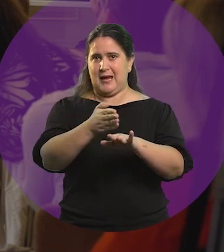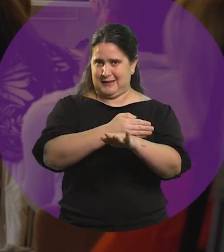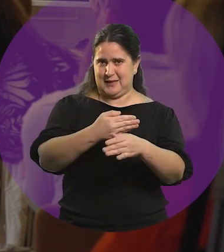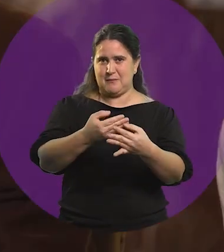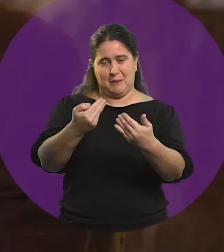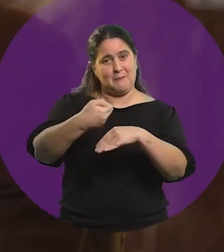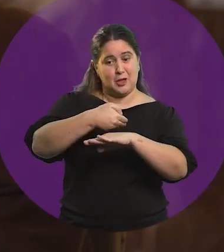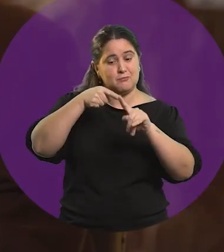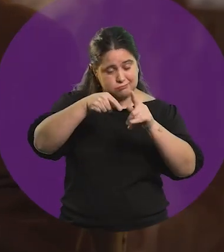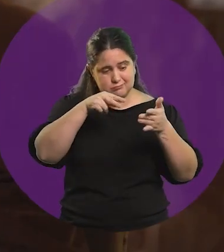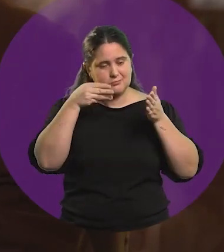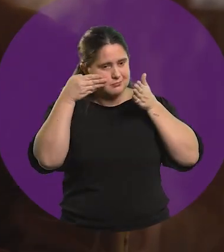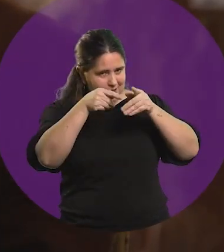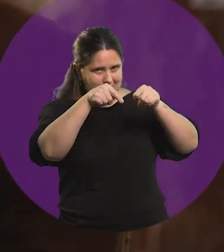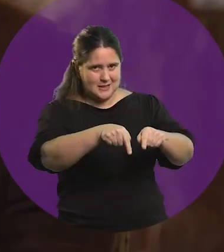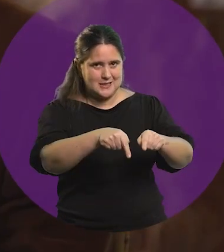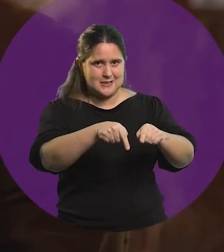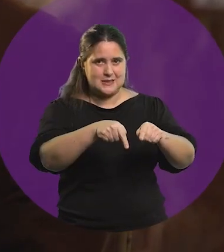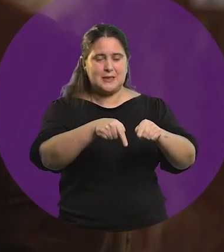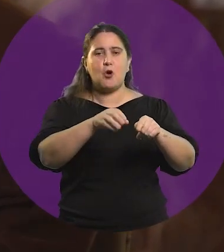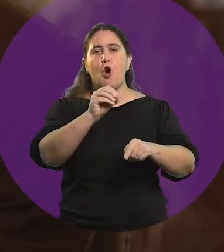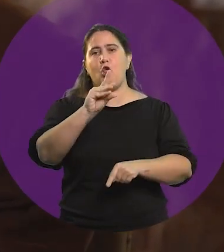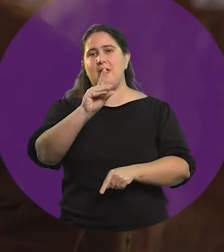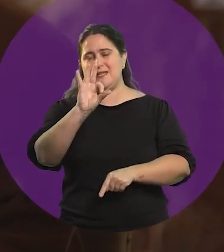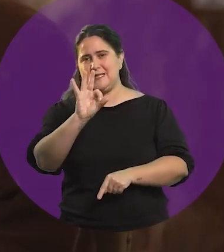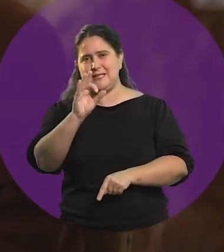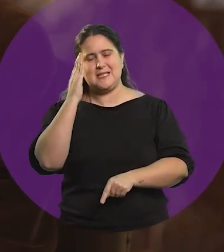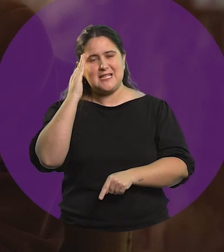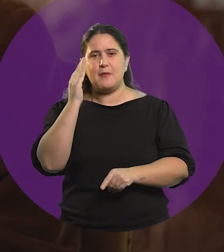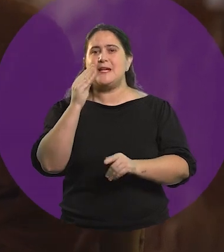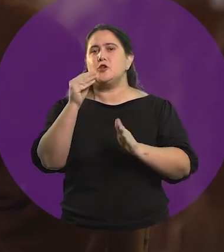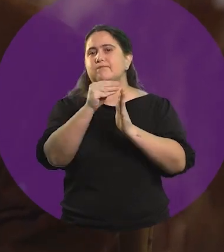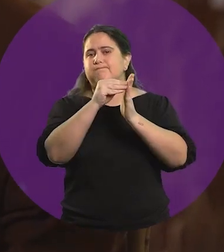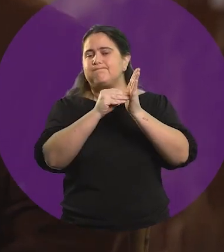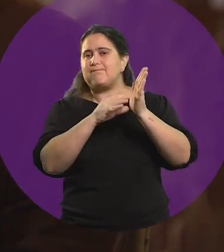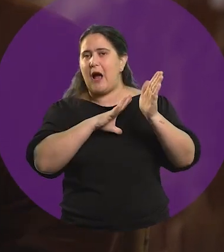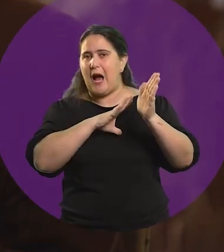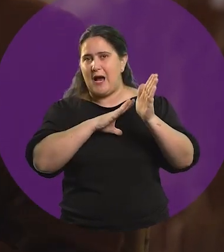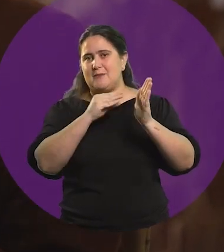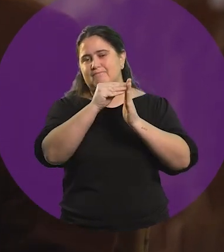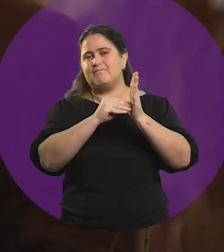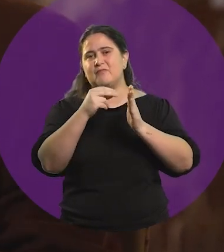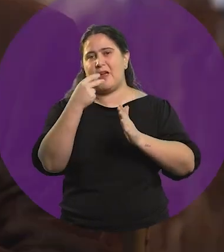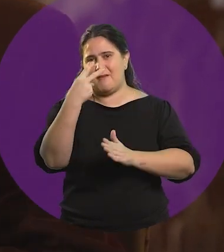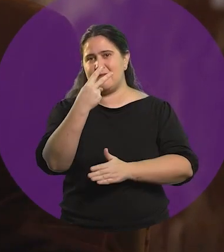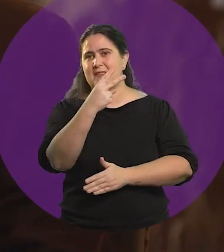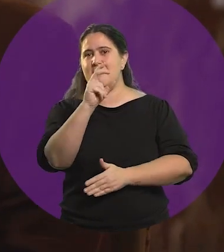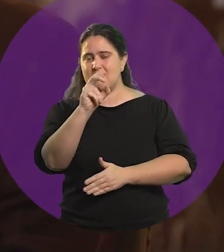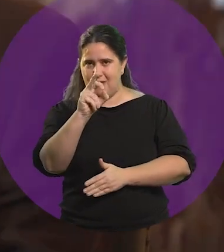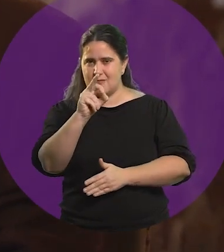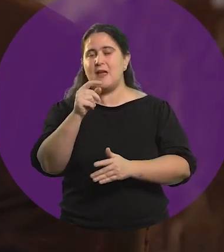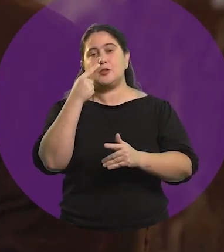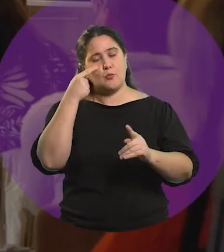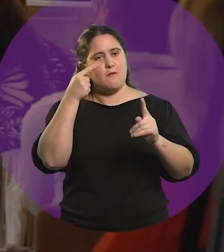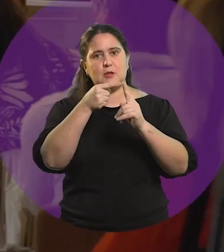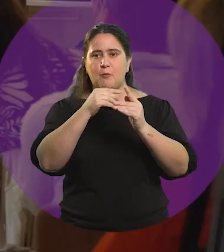el específico que me habían dicho. Los ODS, sabrán, conforman una agenda, la Agenda 2030, donde su consigna es no